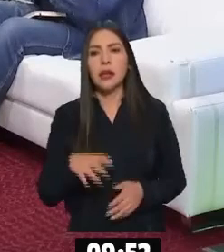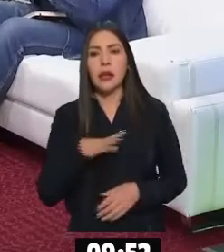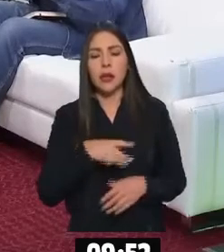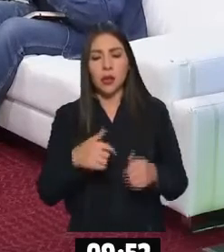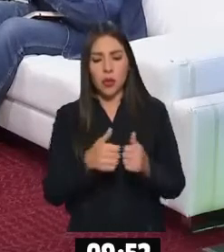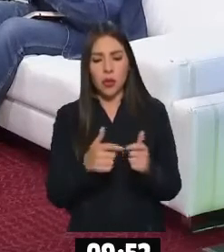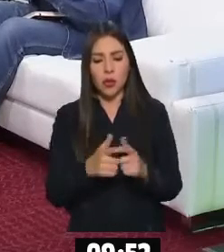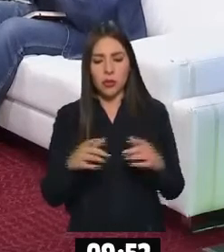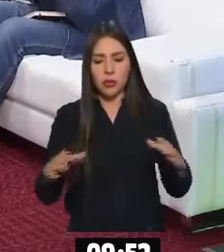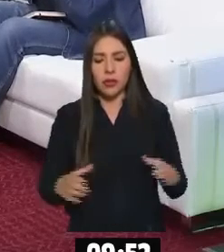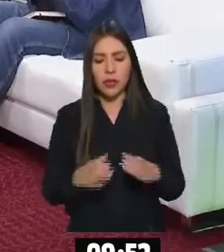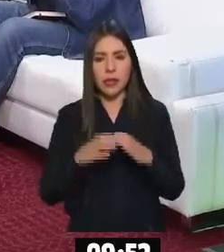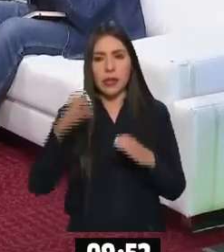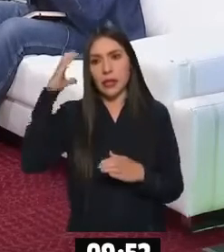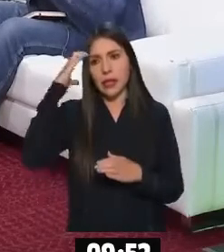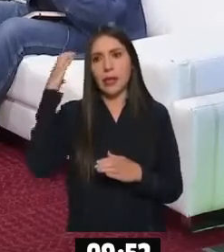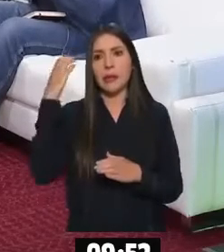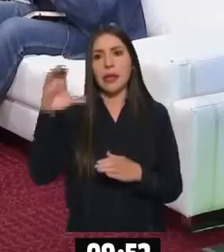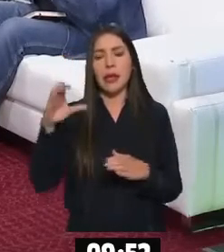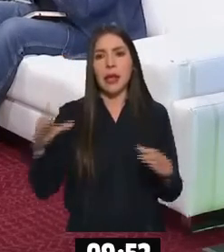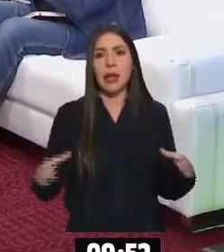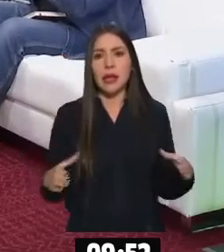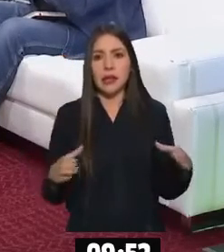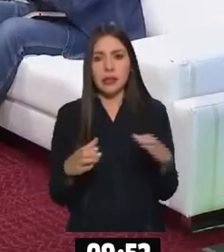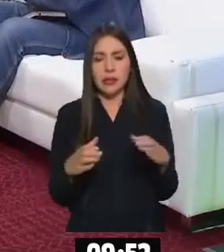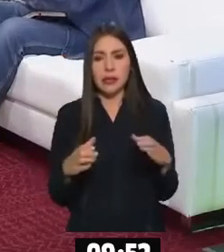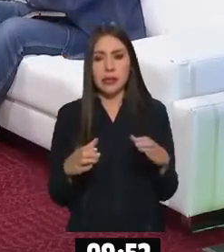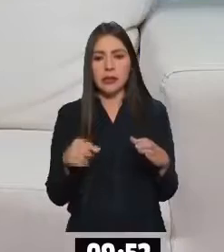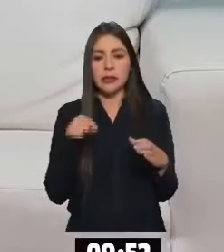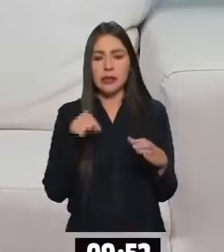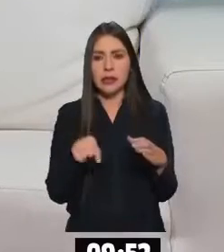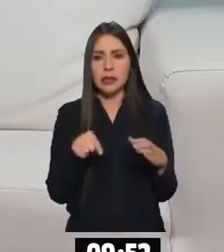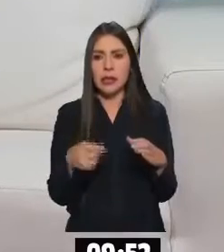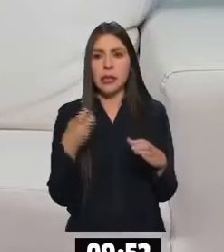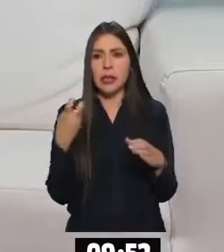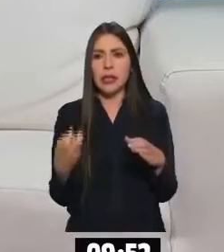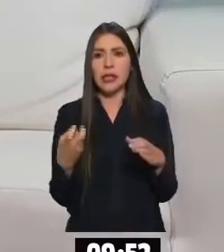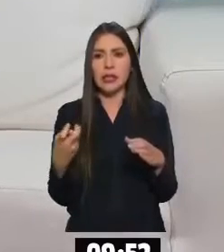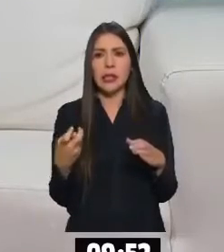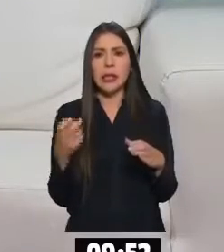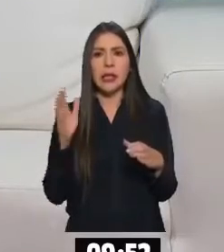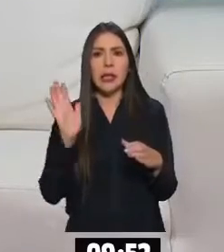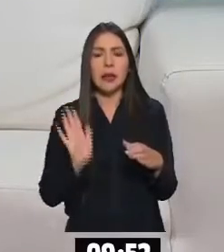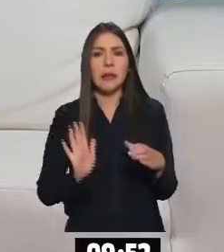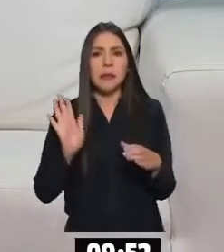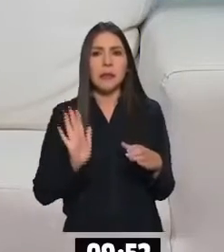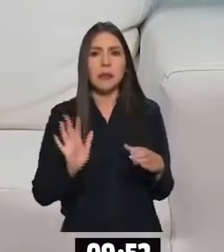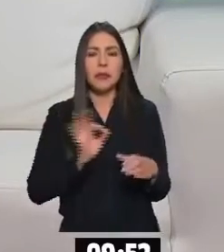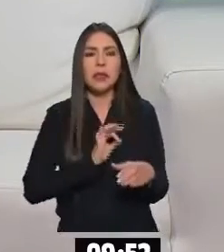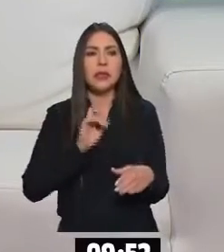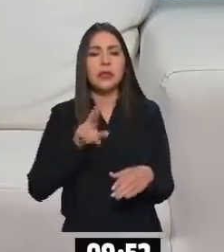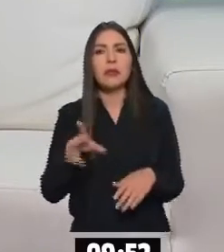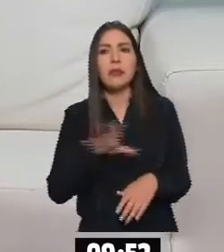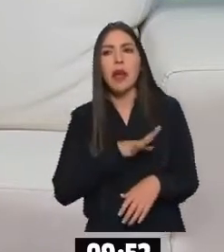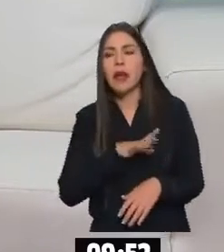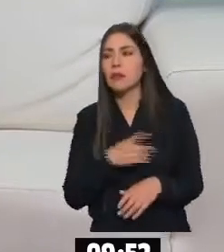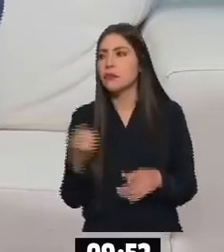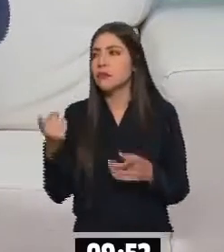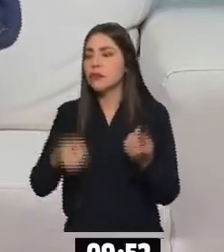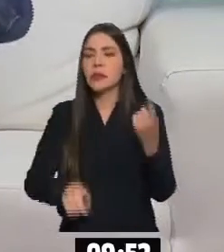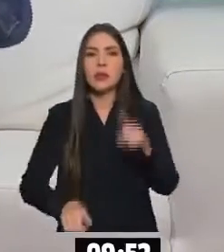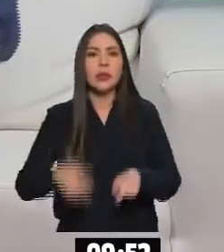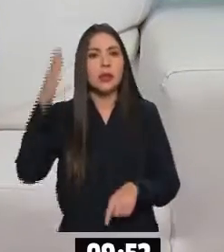organización criminal precisamente que puede ser definida como este suprapoder, donde se vinculan